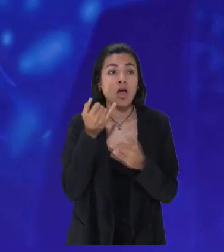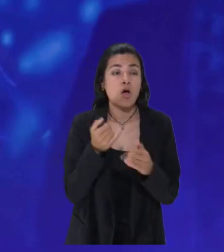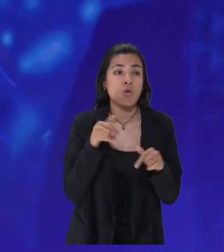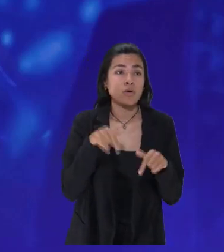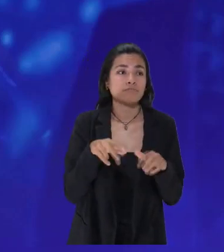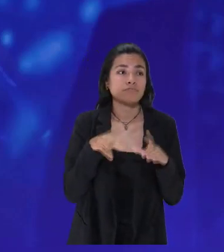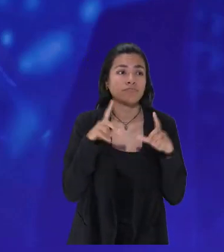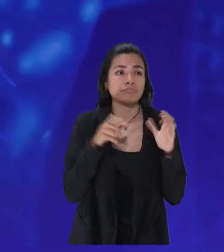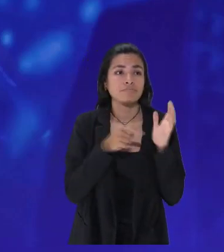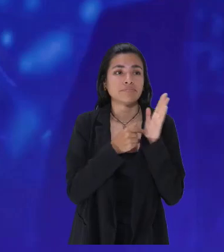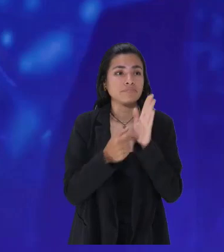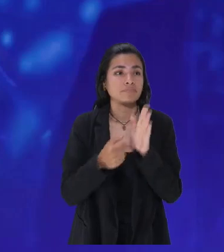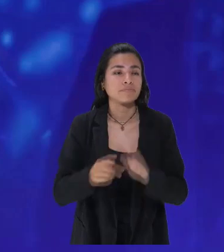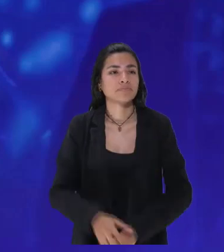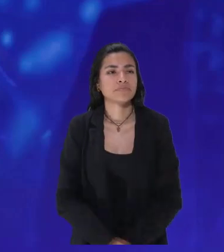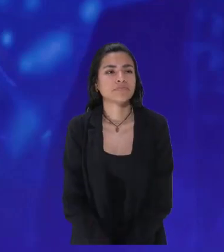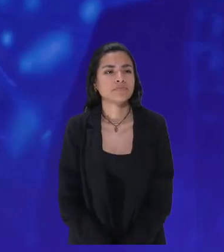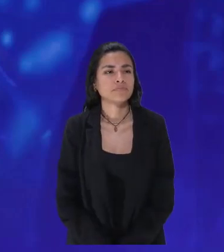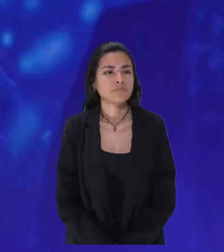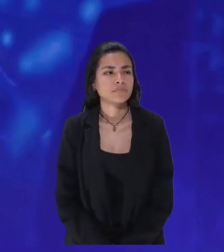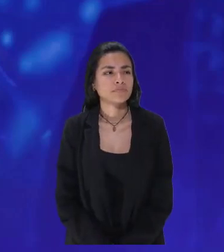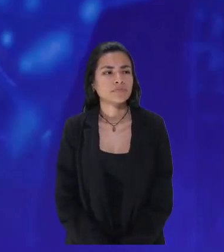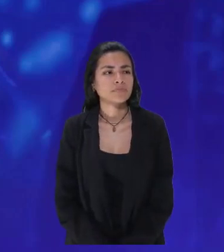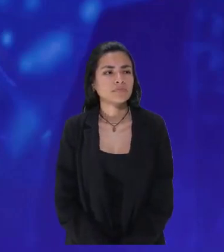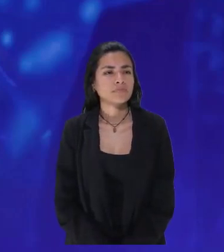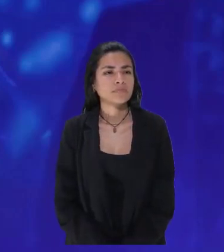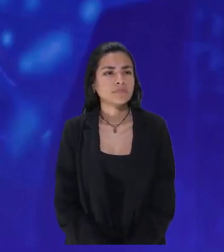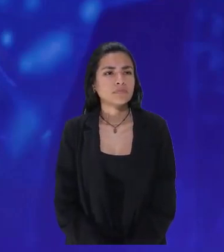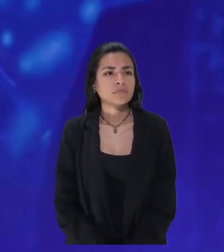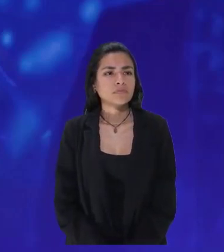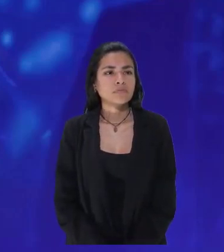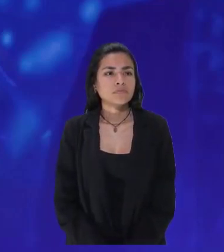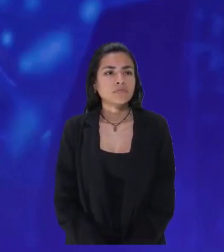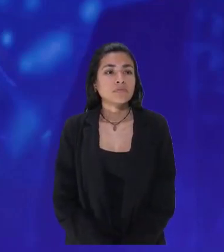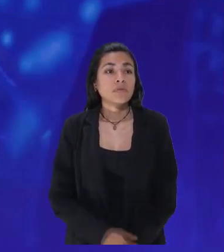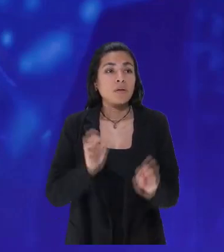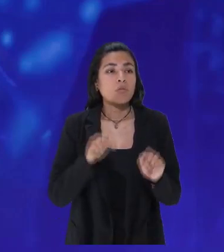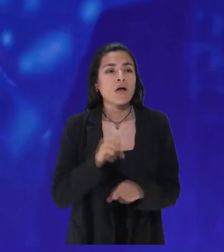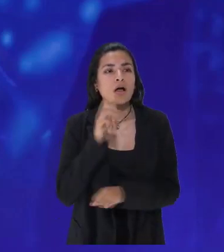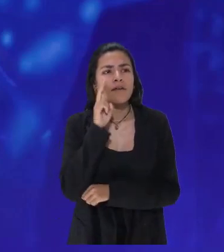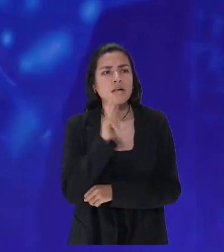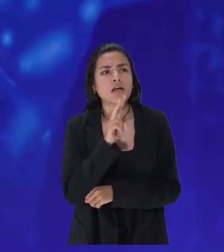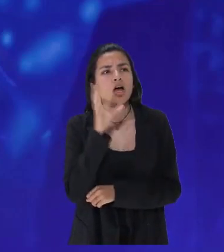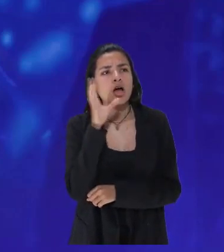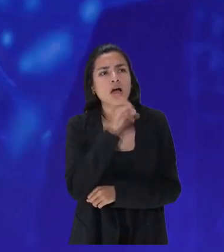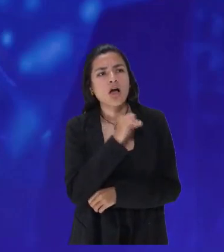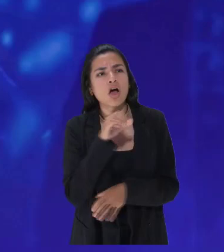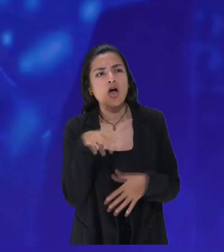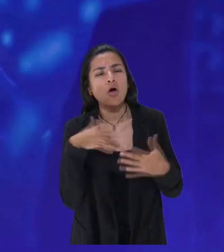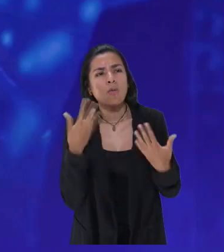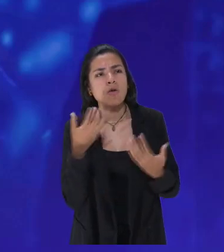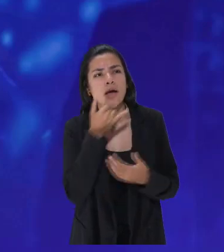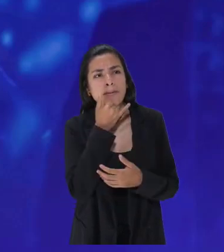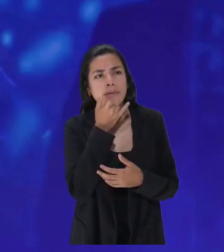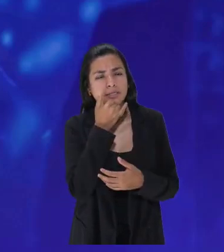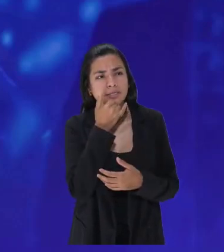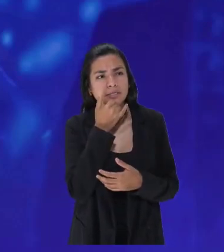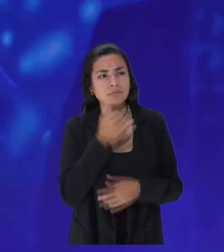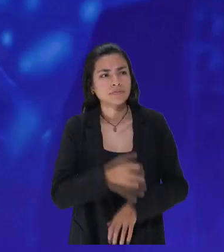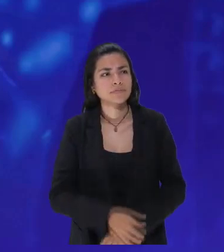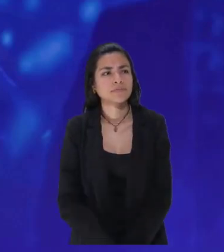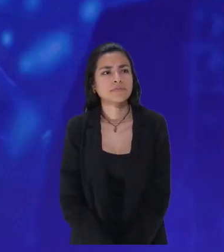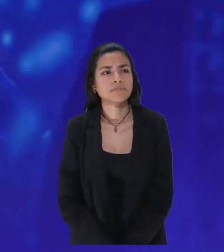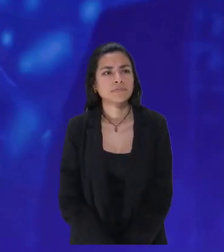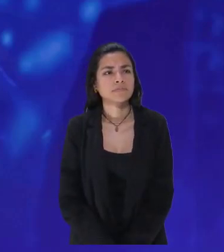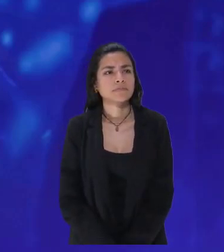este momento. Y es que puedo ver cómo ocurre ese procedimiento. Aquí tenemos unos módulos en donde empezamos